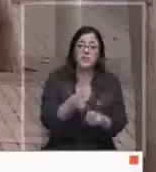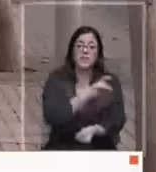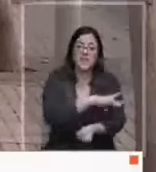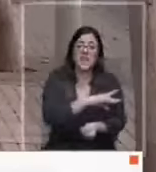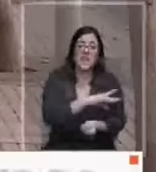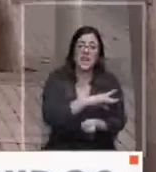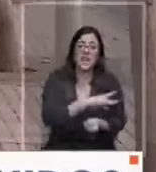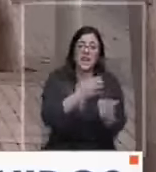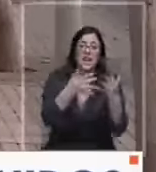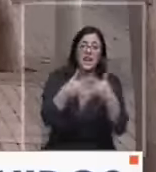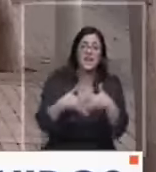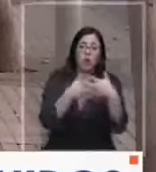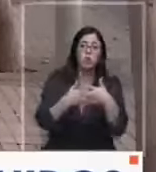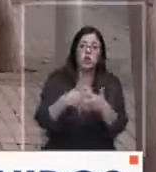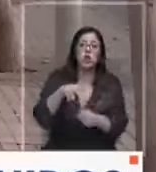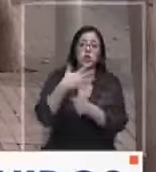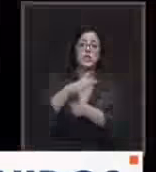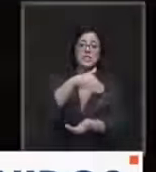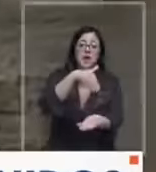15000 millones de